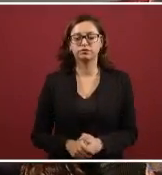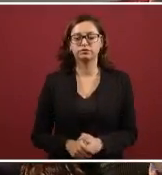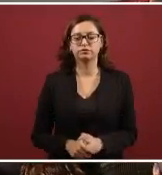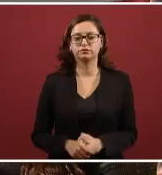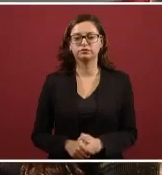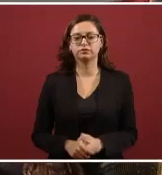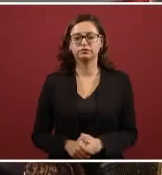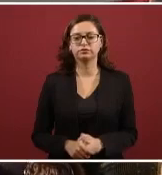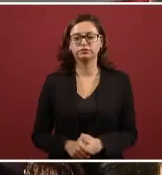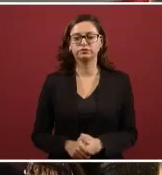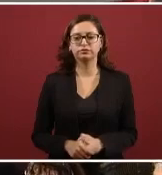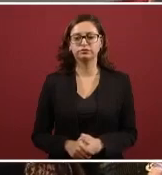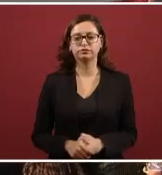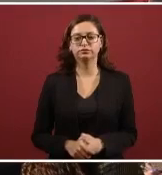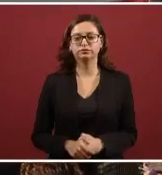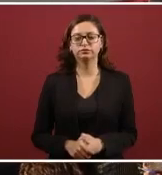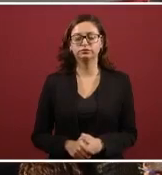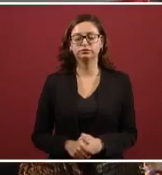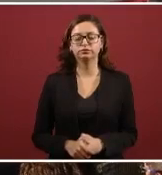tarde.